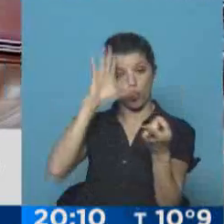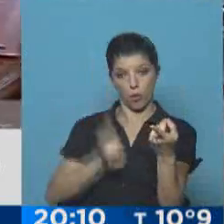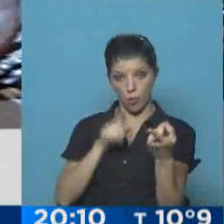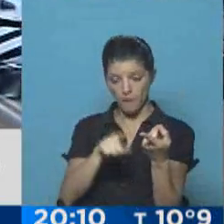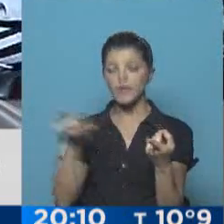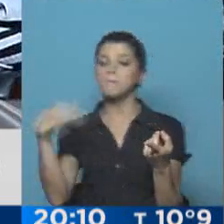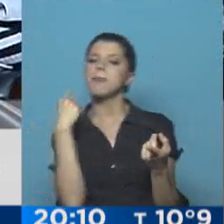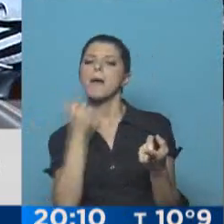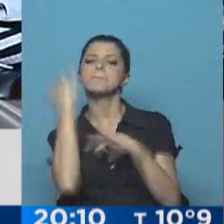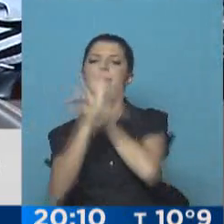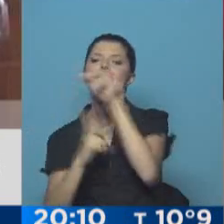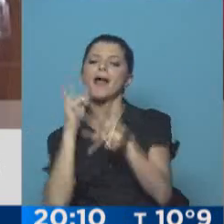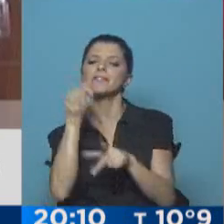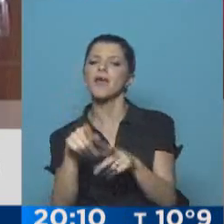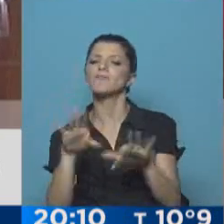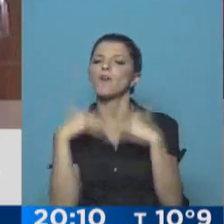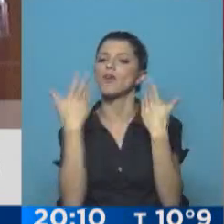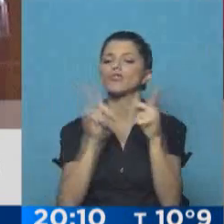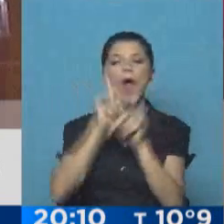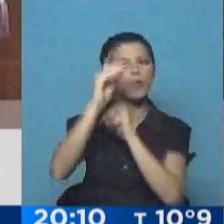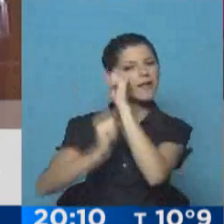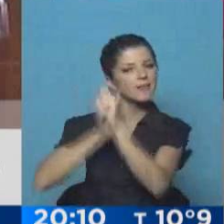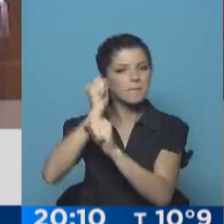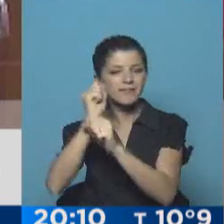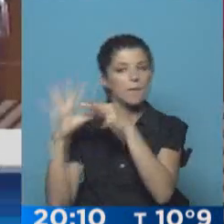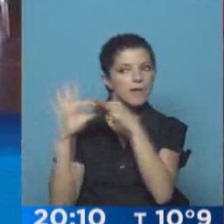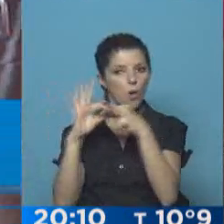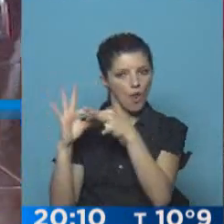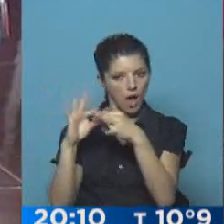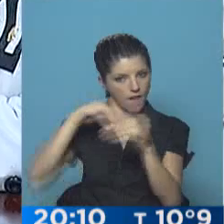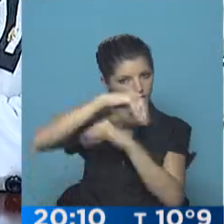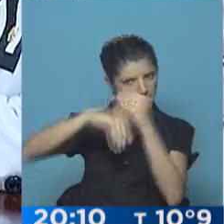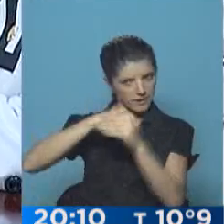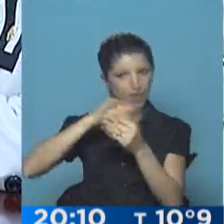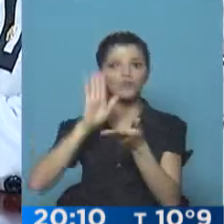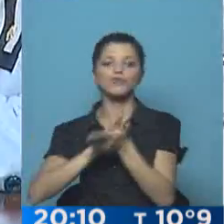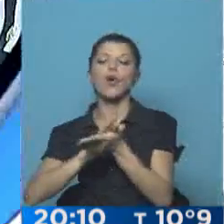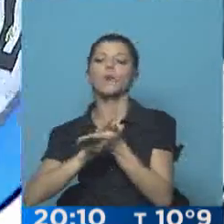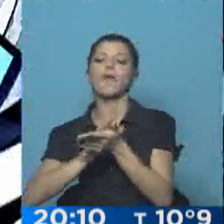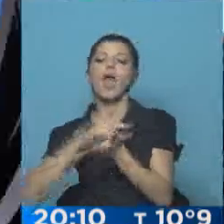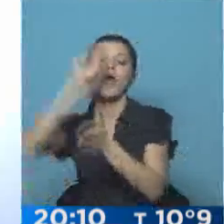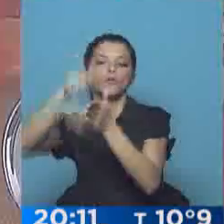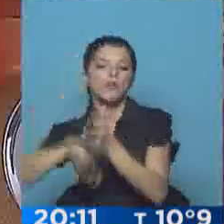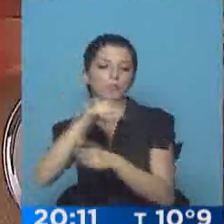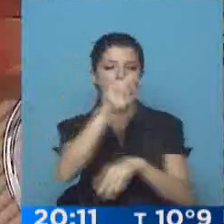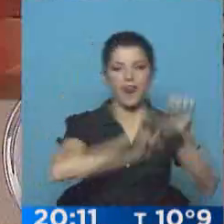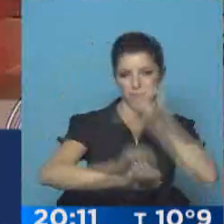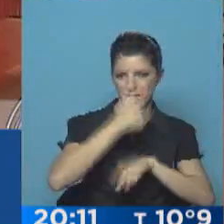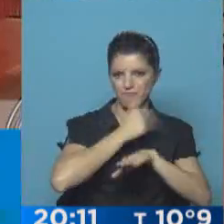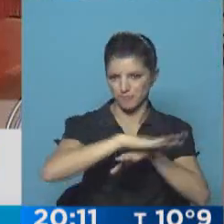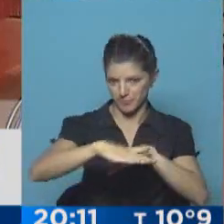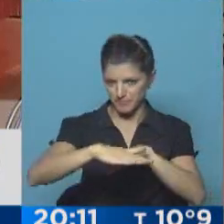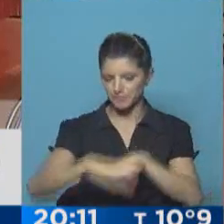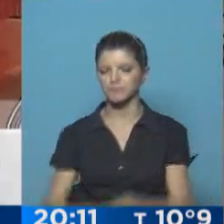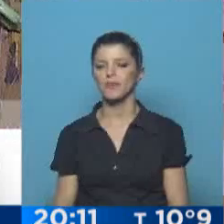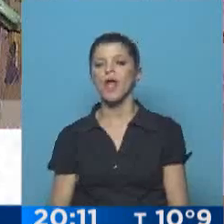para explicar si favoreció o no a empresas vinculadas con familiares en la contratación de obras. Crecerá